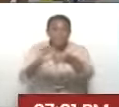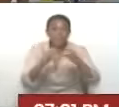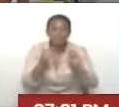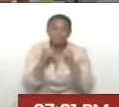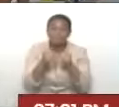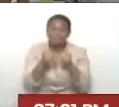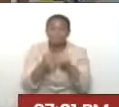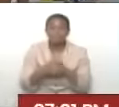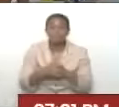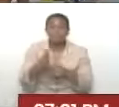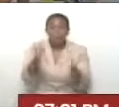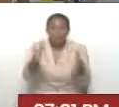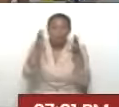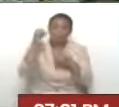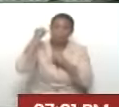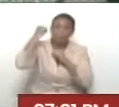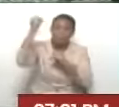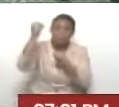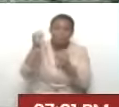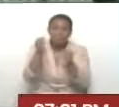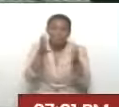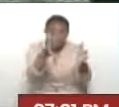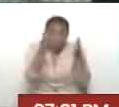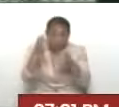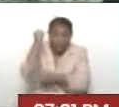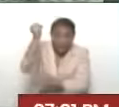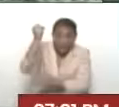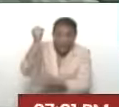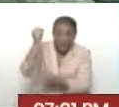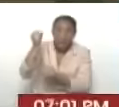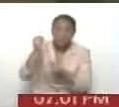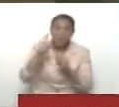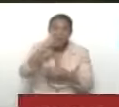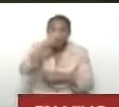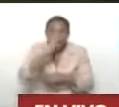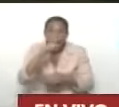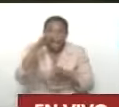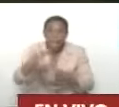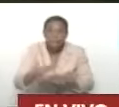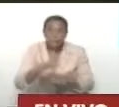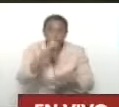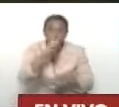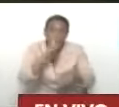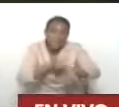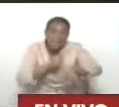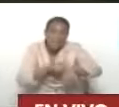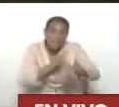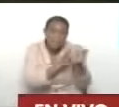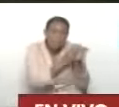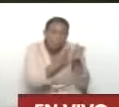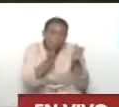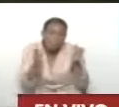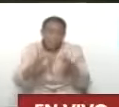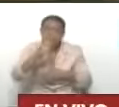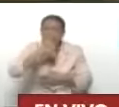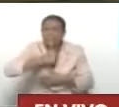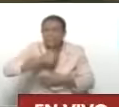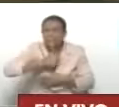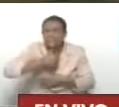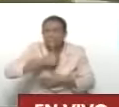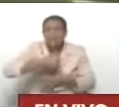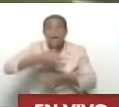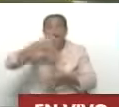Y fue la victoria para una etapa de resistencia, donde fuimos